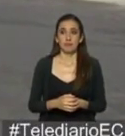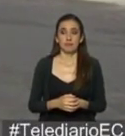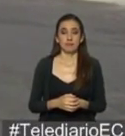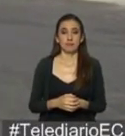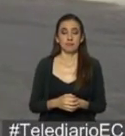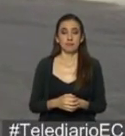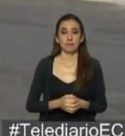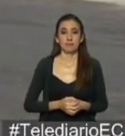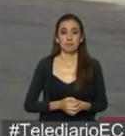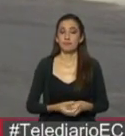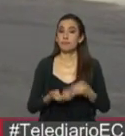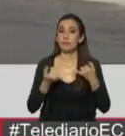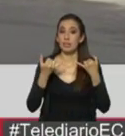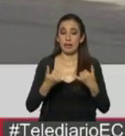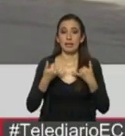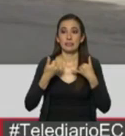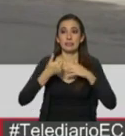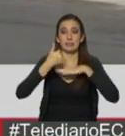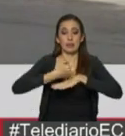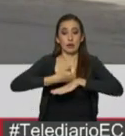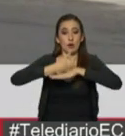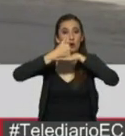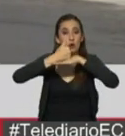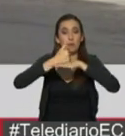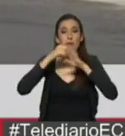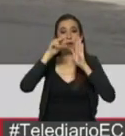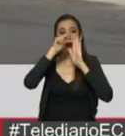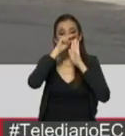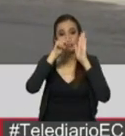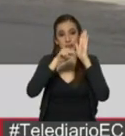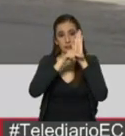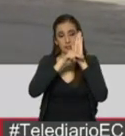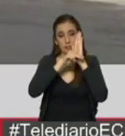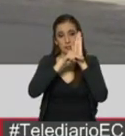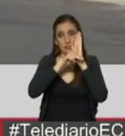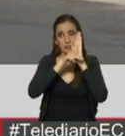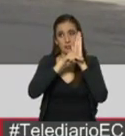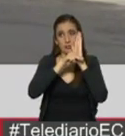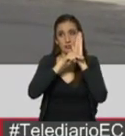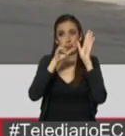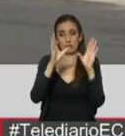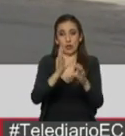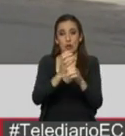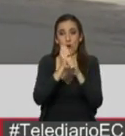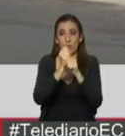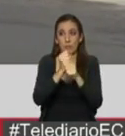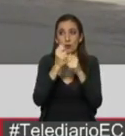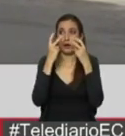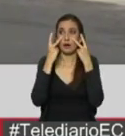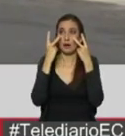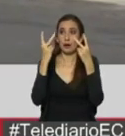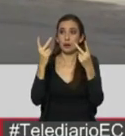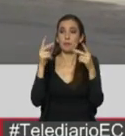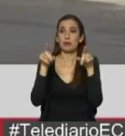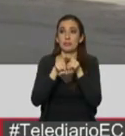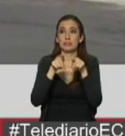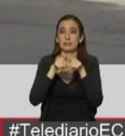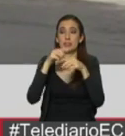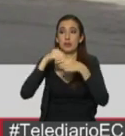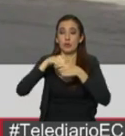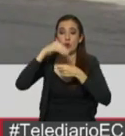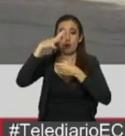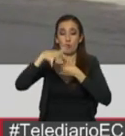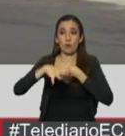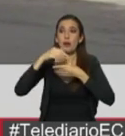Esta diligencia se desarrolló bajo estrictas normas de seguridad y así también, como se puede observar en los exteriores de la